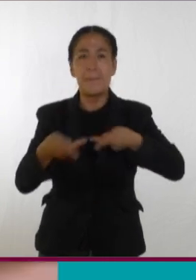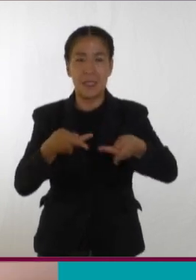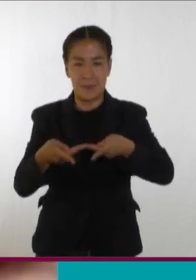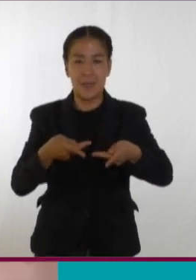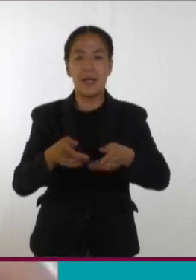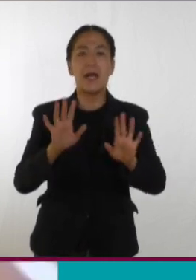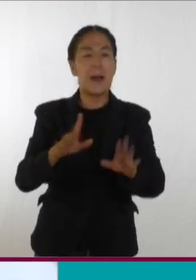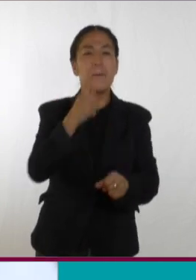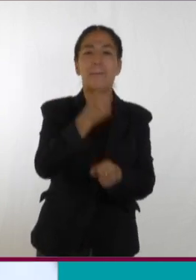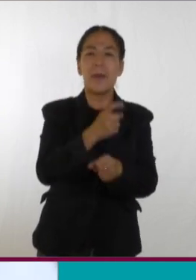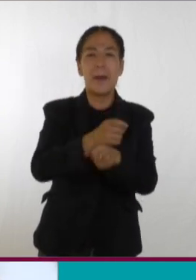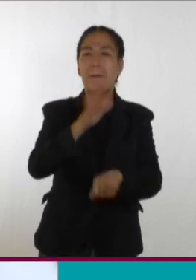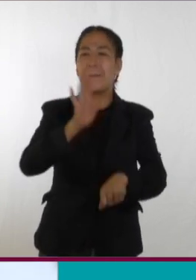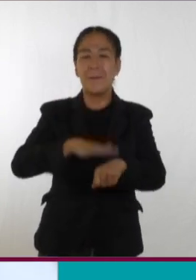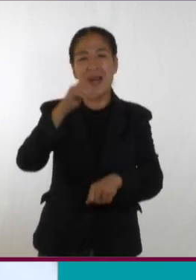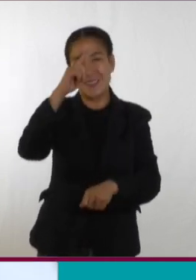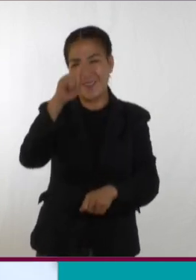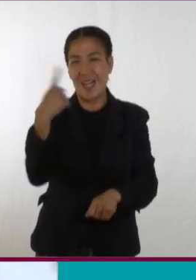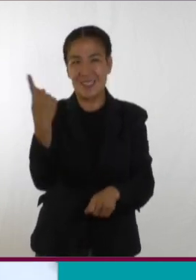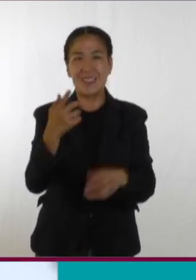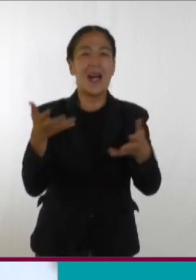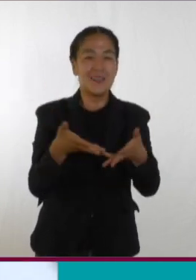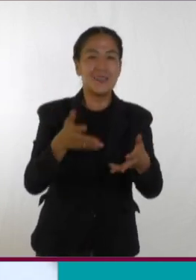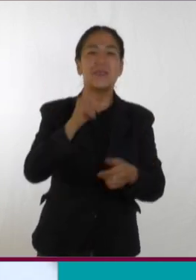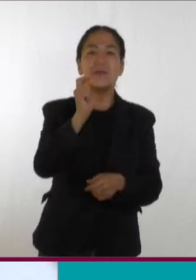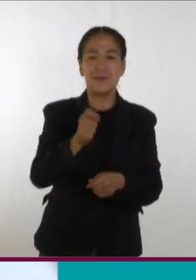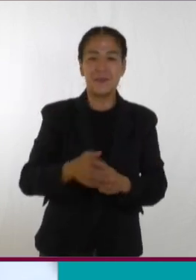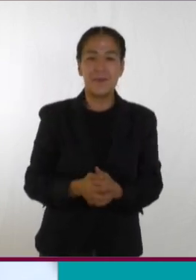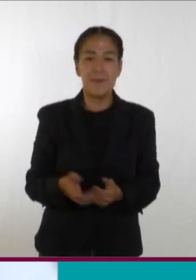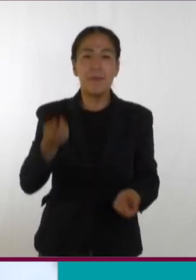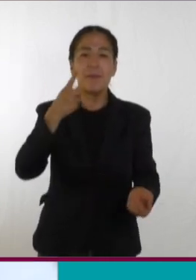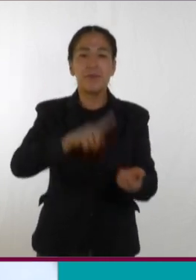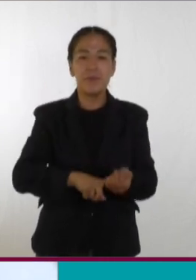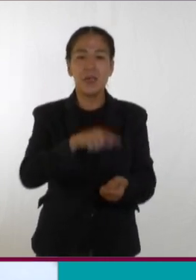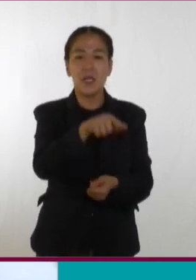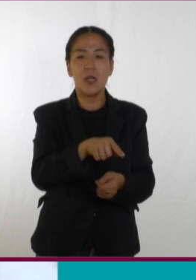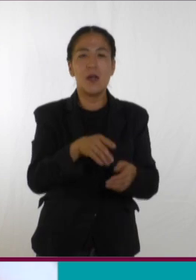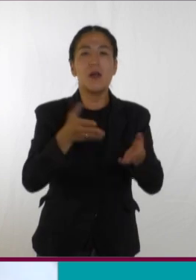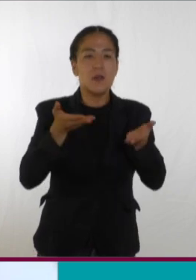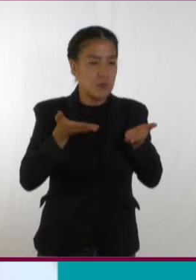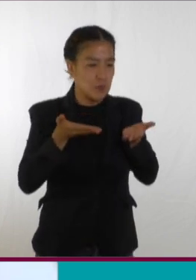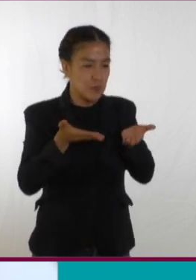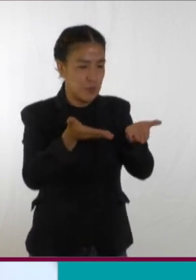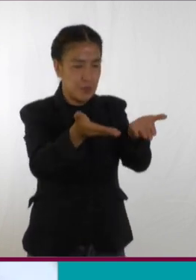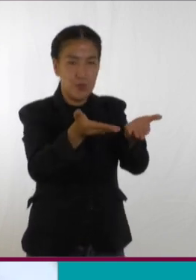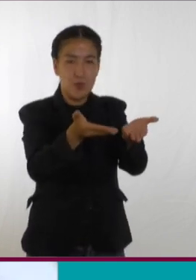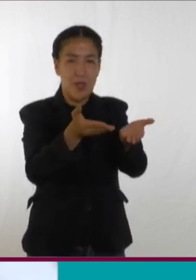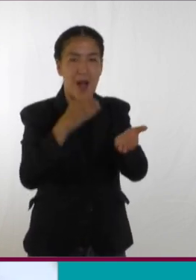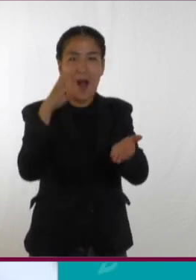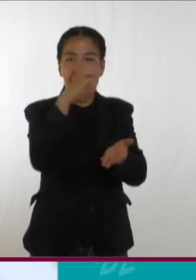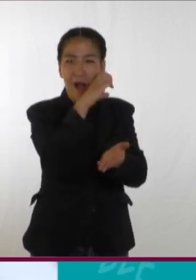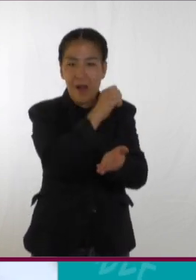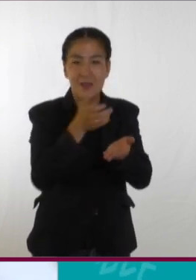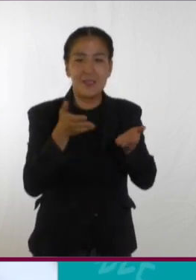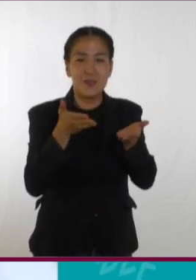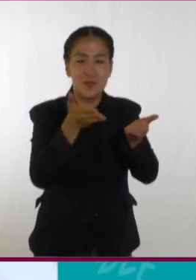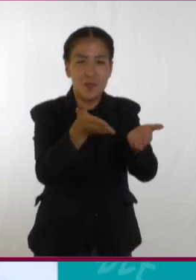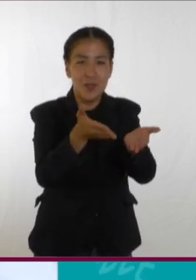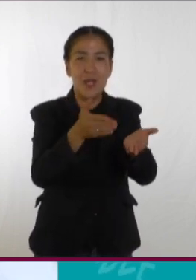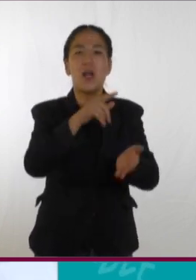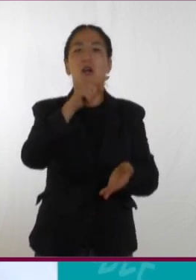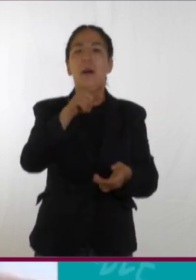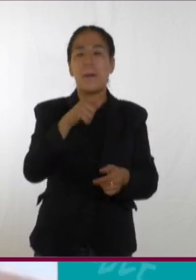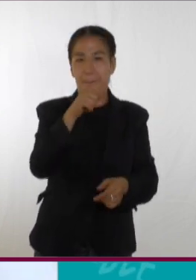existen diferentes métodos, ¿correcto? Uno, el más sencillo, por así decirlo, es a través del microondas. Para eso,